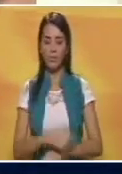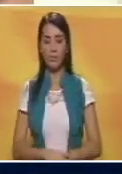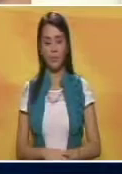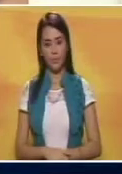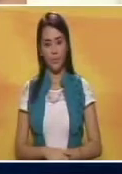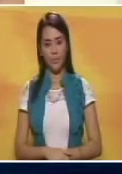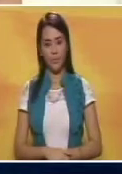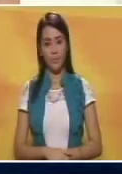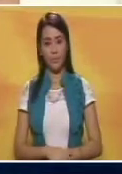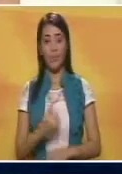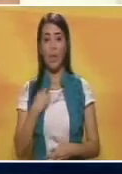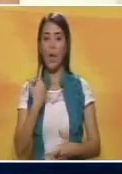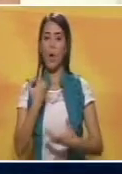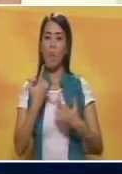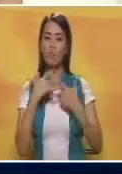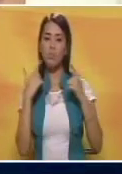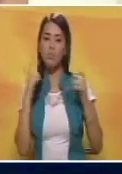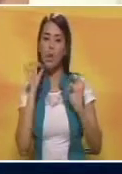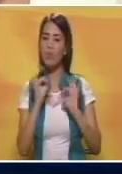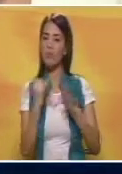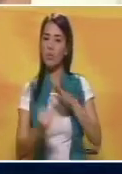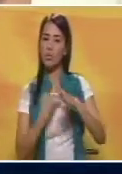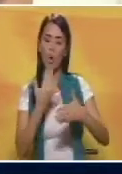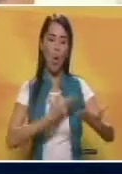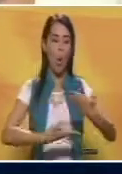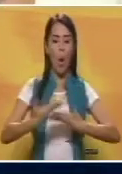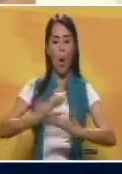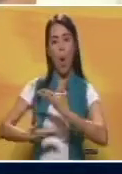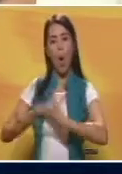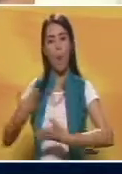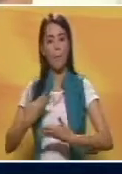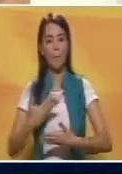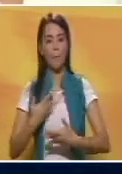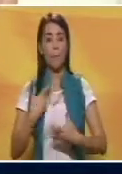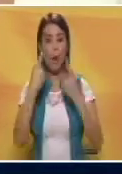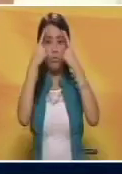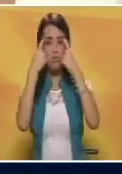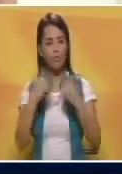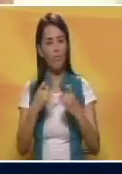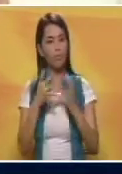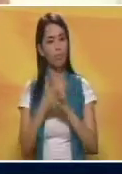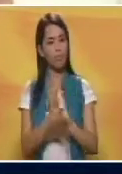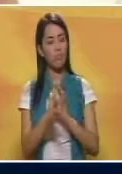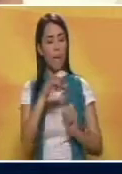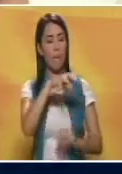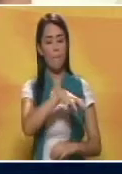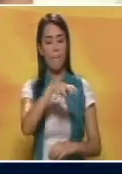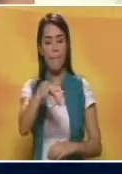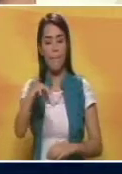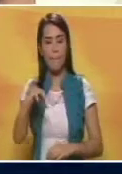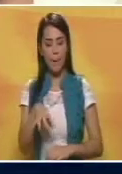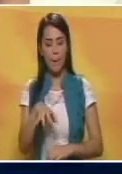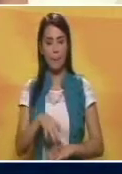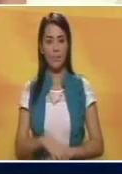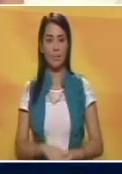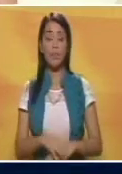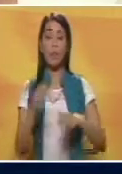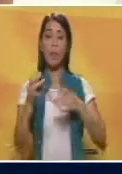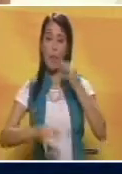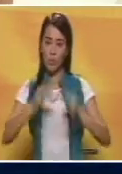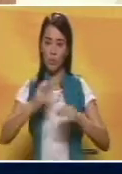institucional de convivencia entre competencias concurrentes tanto de estos estados como del ejecutivo nacional